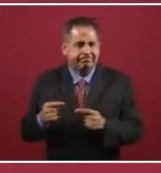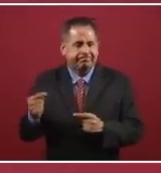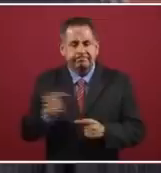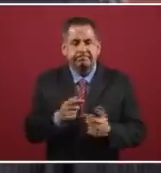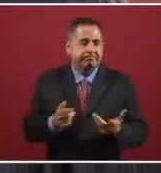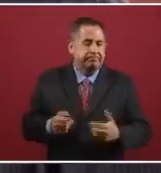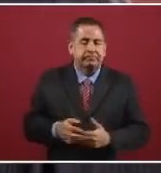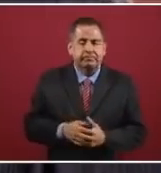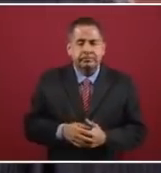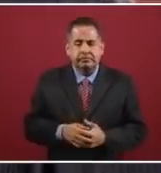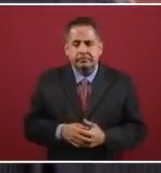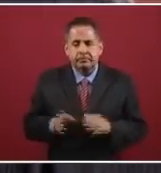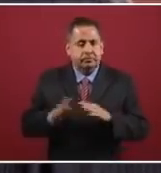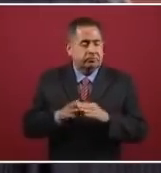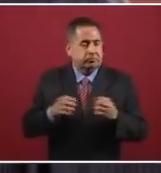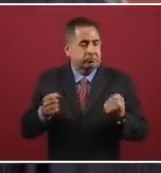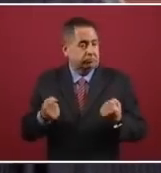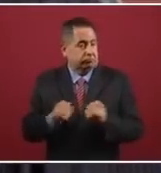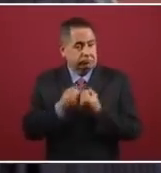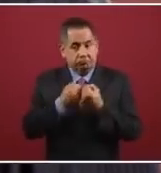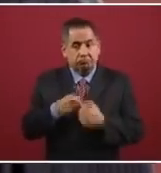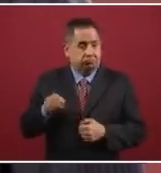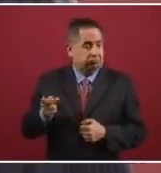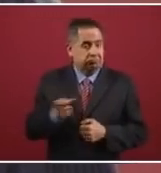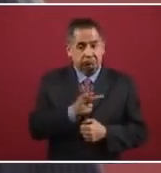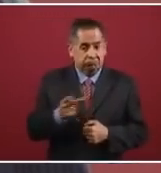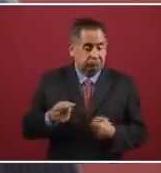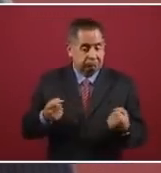y cómo se agarraban pues